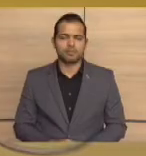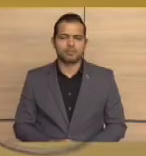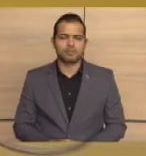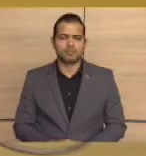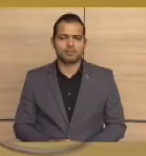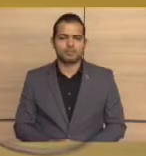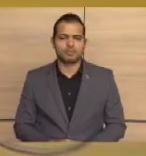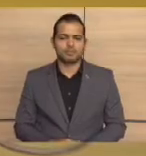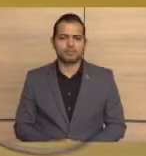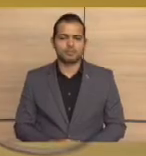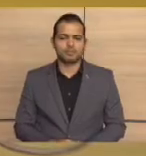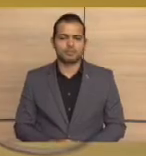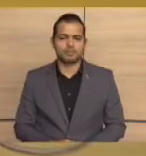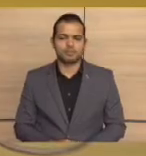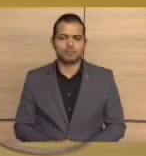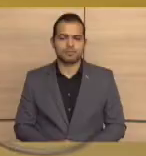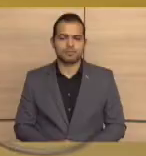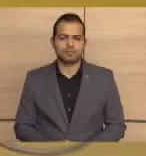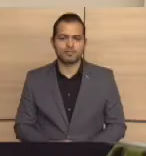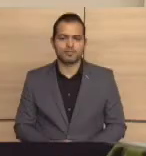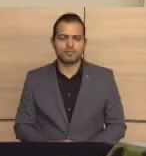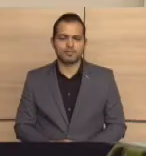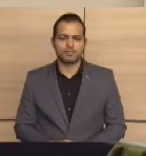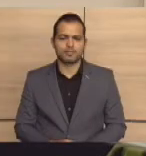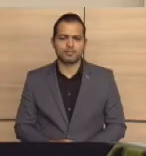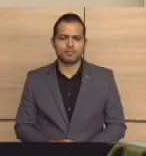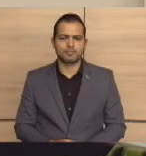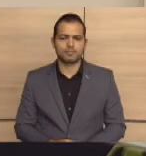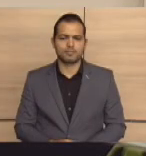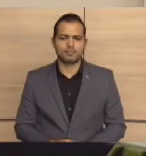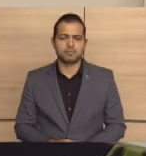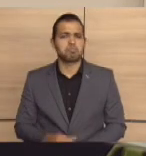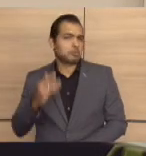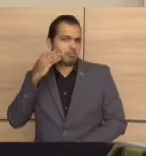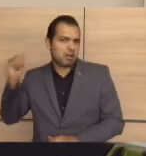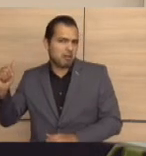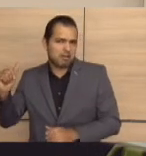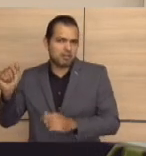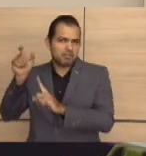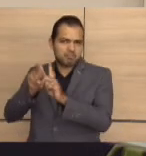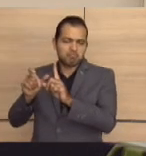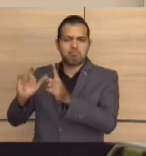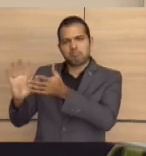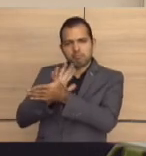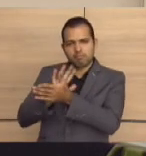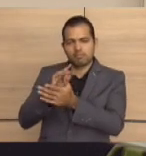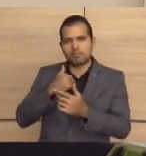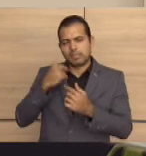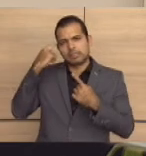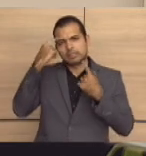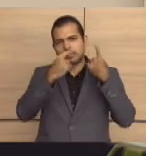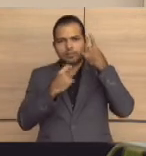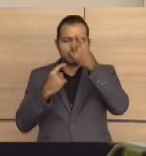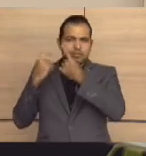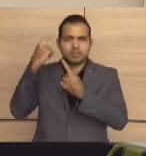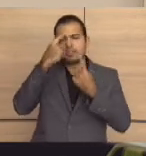ella qué iba a decir en el conversatorio nuestro, pero me dejó pensando un montón, y ella, y uno de sus argumentos es los valores que